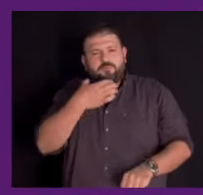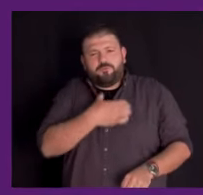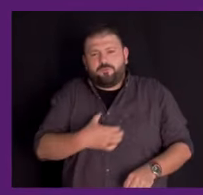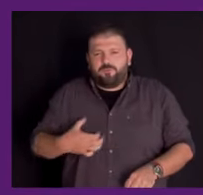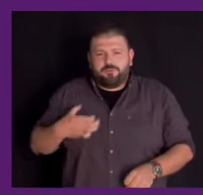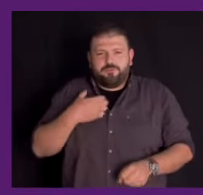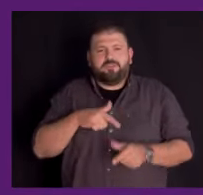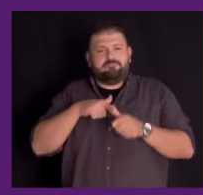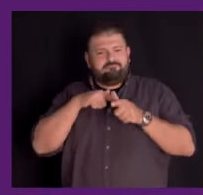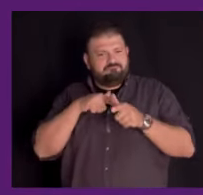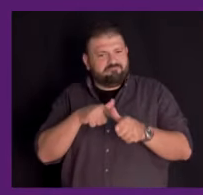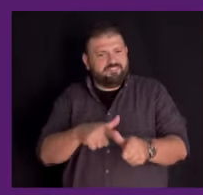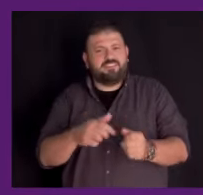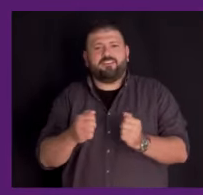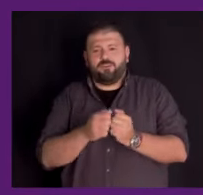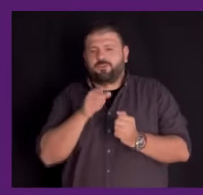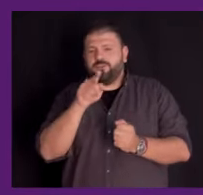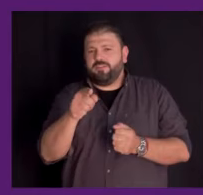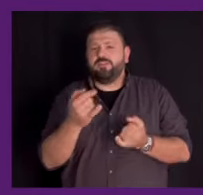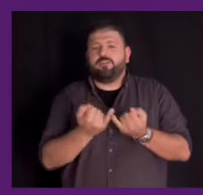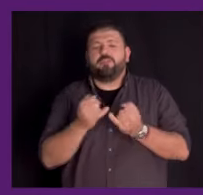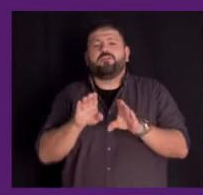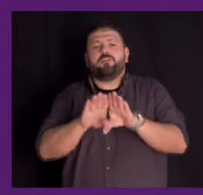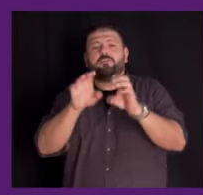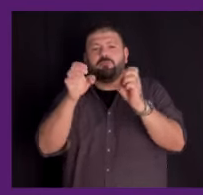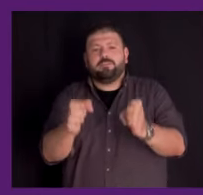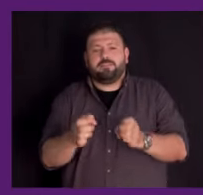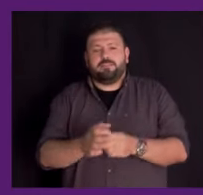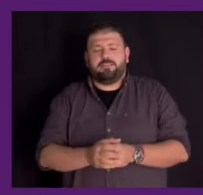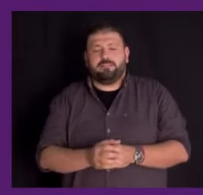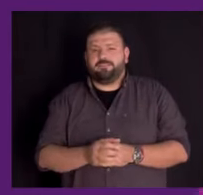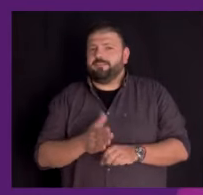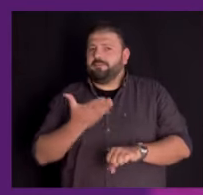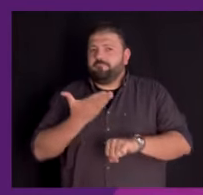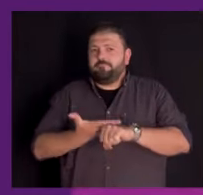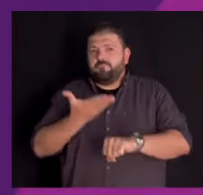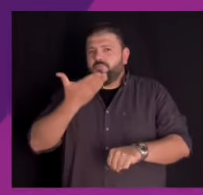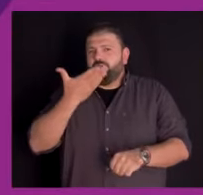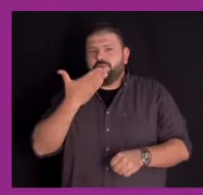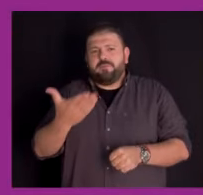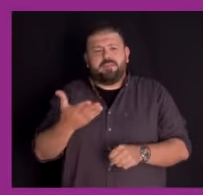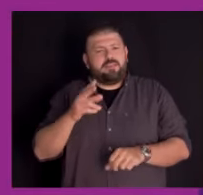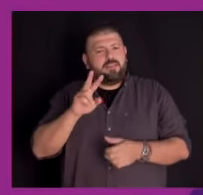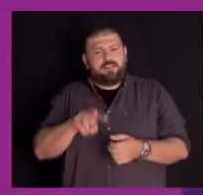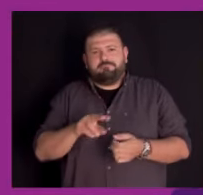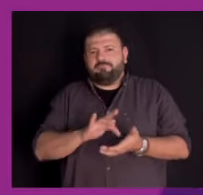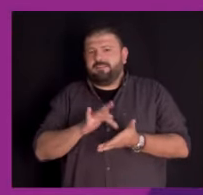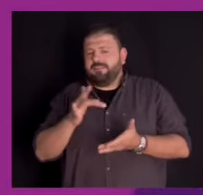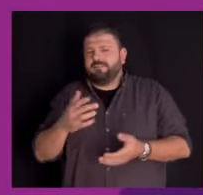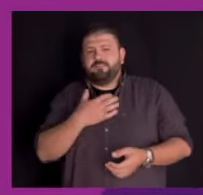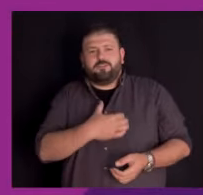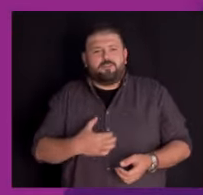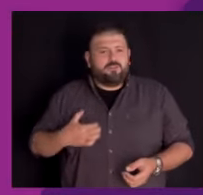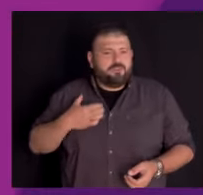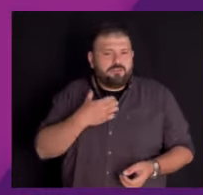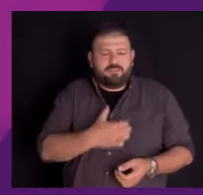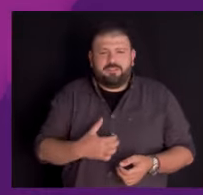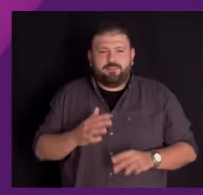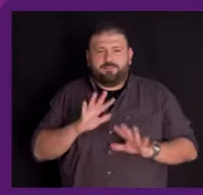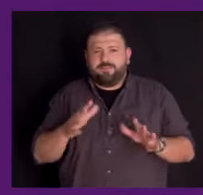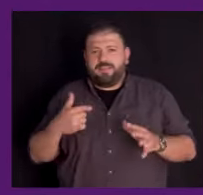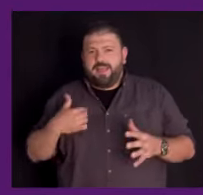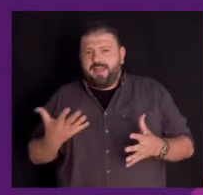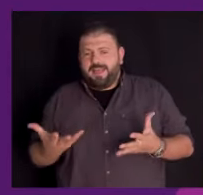podamos estar contigo. ¿Cómo estás, Beto? Muy bien, aquí muy contento, ya estaba ansioso